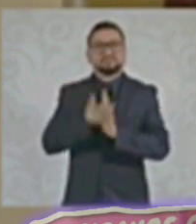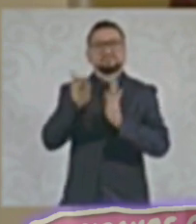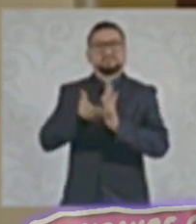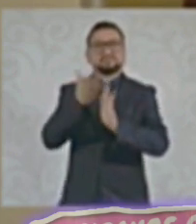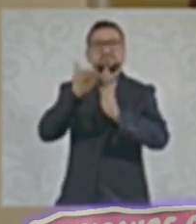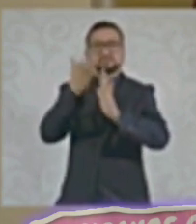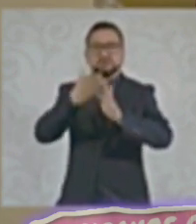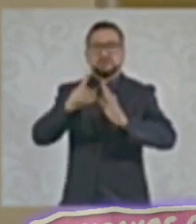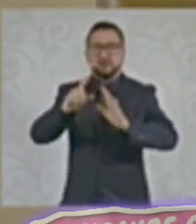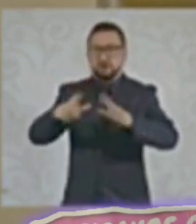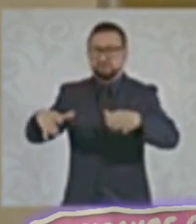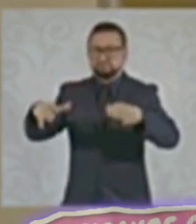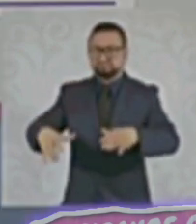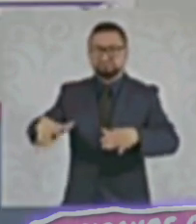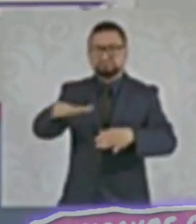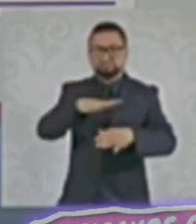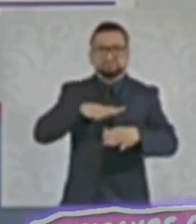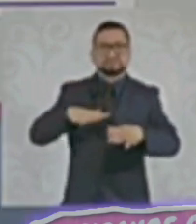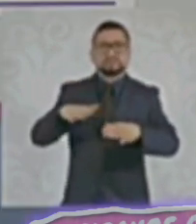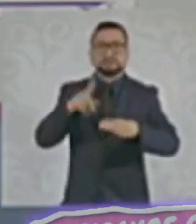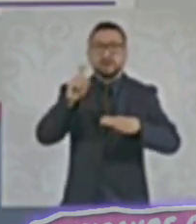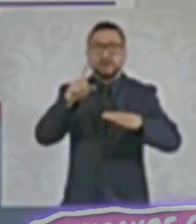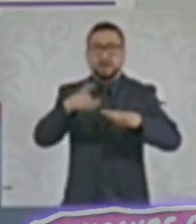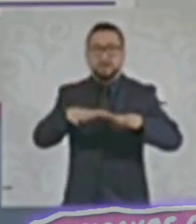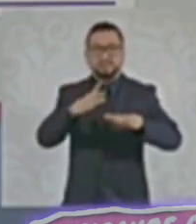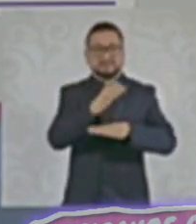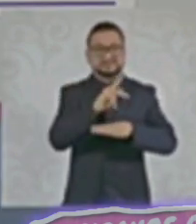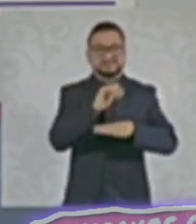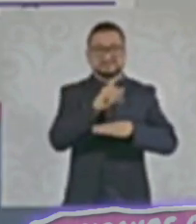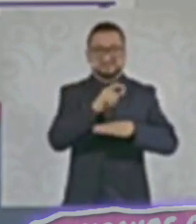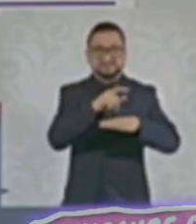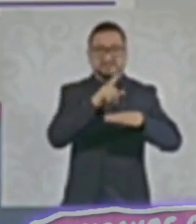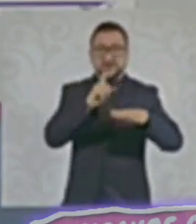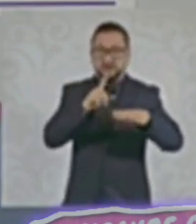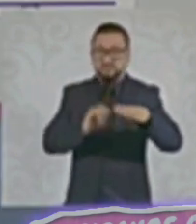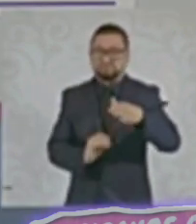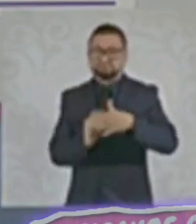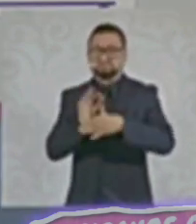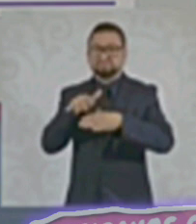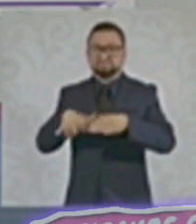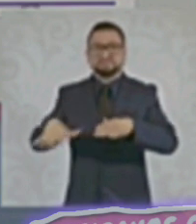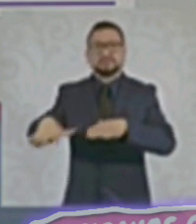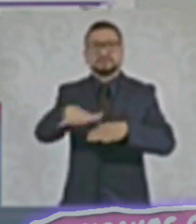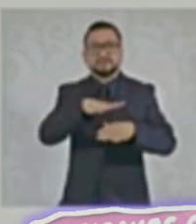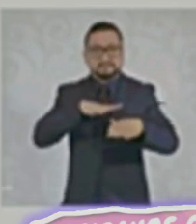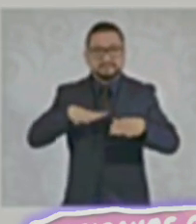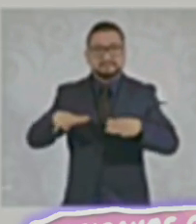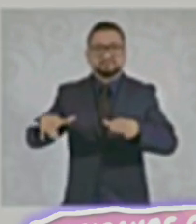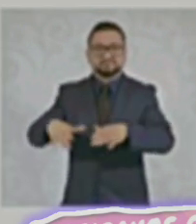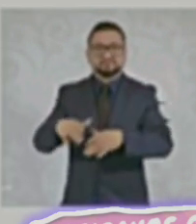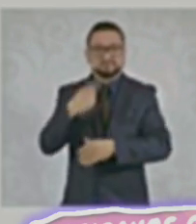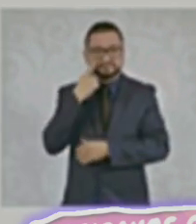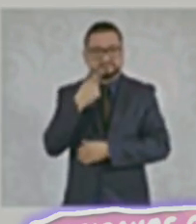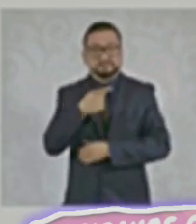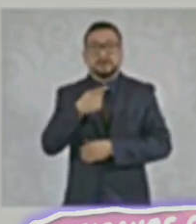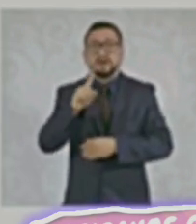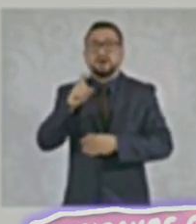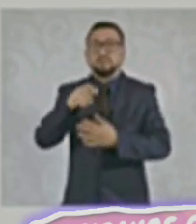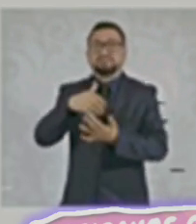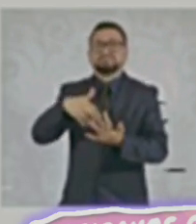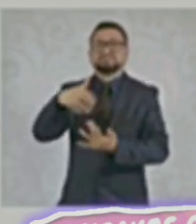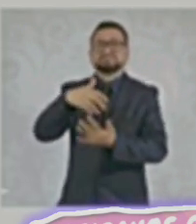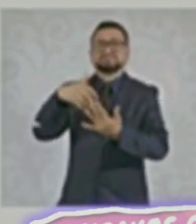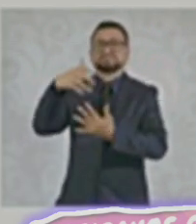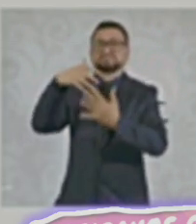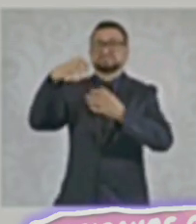estanques superficiales, entonces el agua de los cenotes emergía en estos estanques y había una gran evaporación y eso